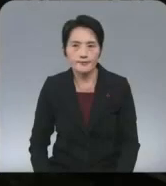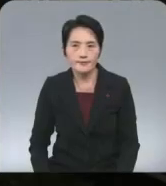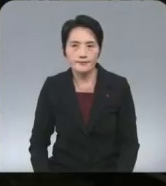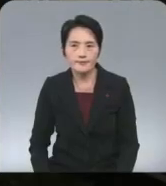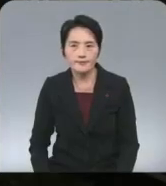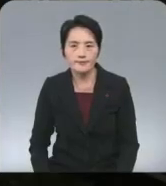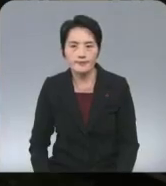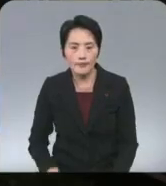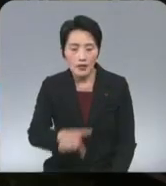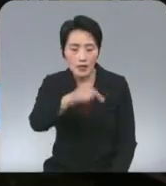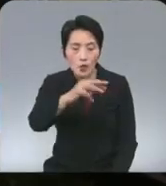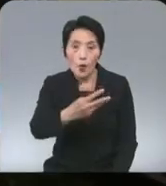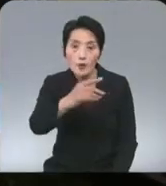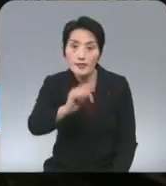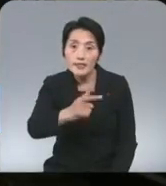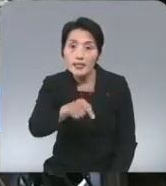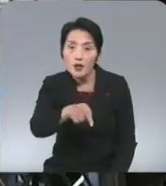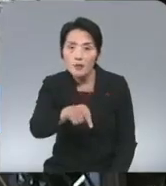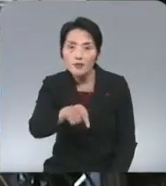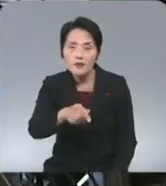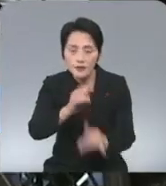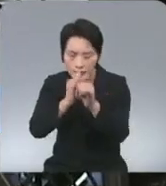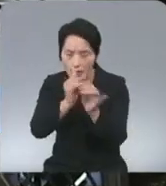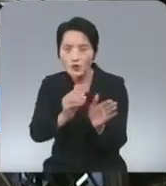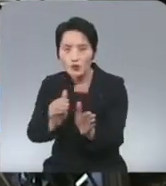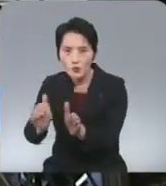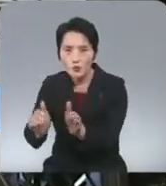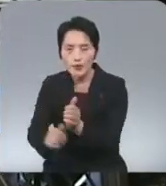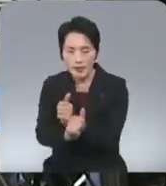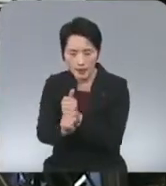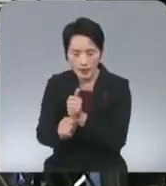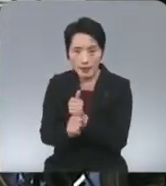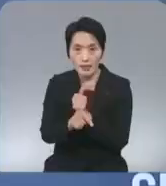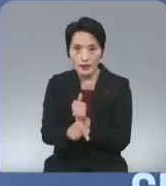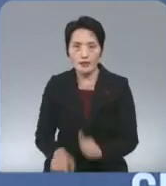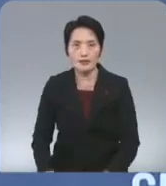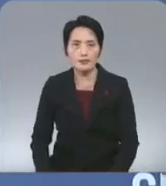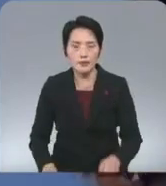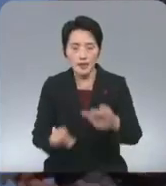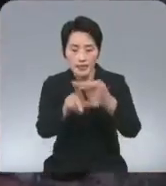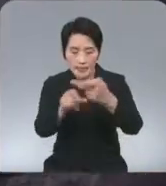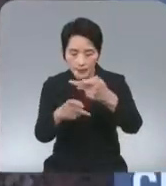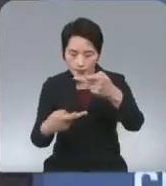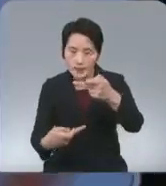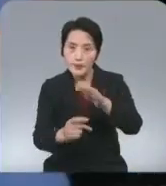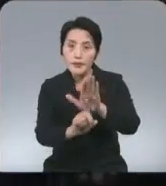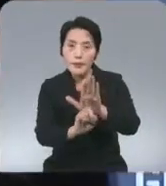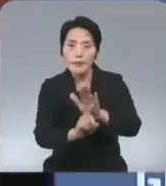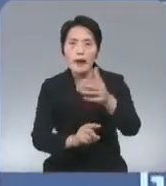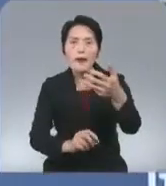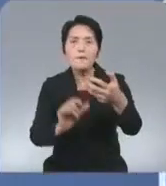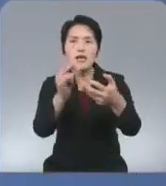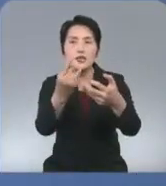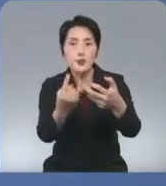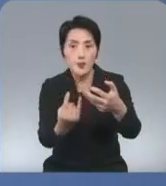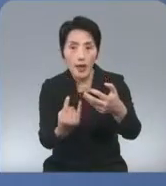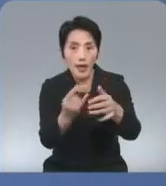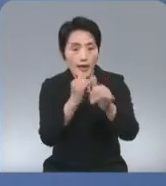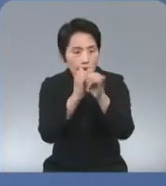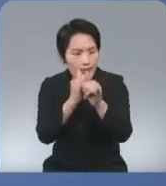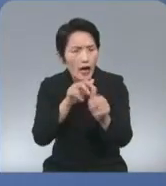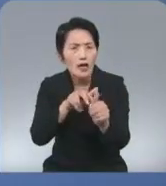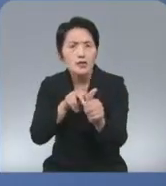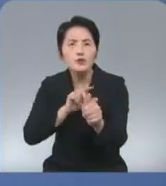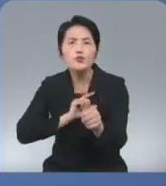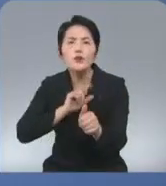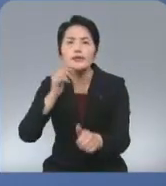el largometraje decisión to live del director parchanuk figura entre los nominados al globo de oro a la mejor película en lengua extranjera